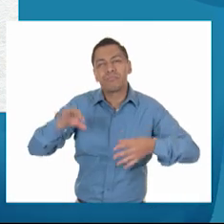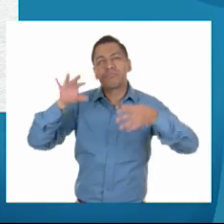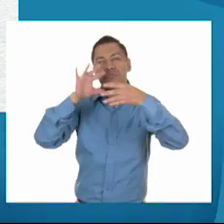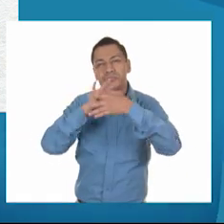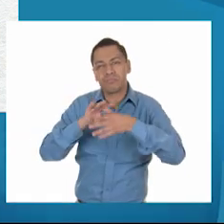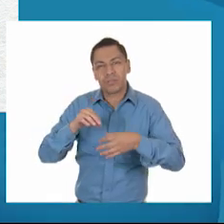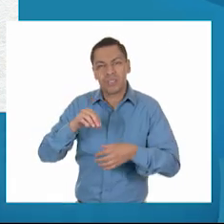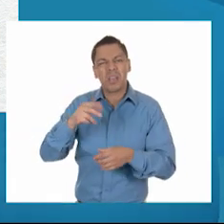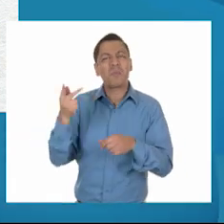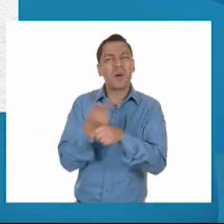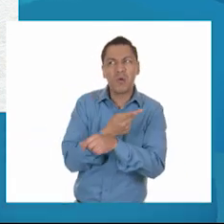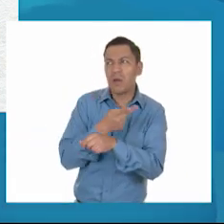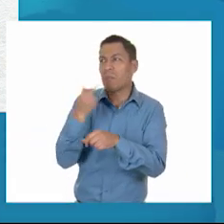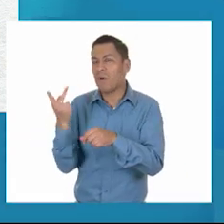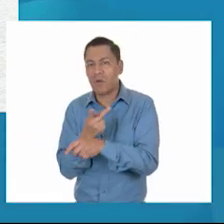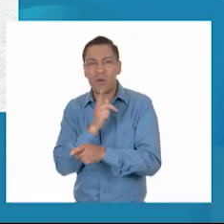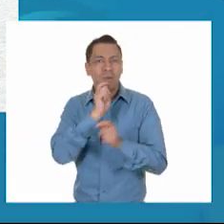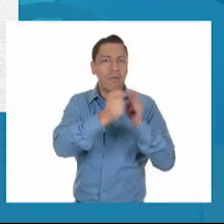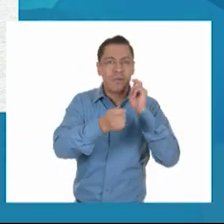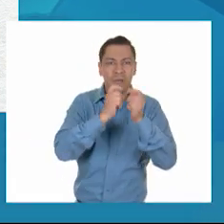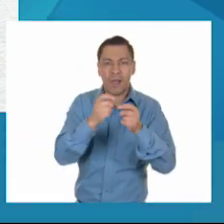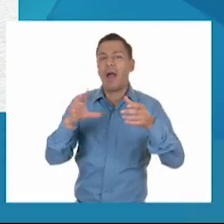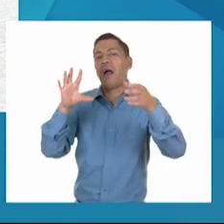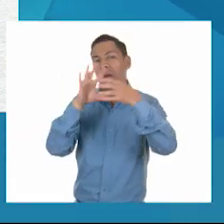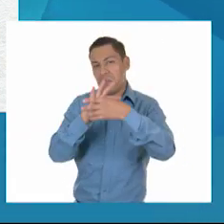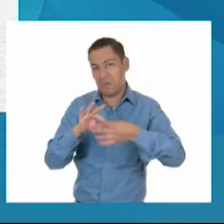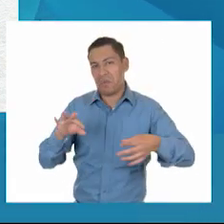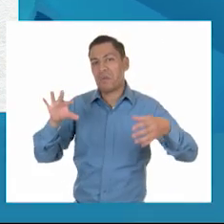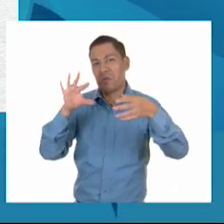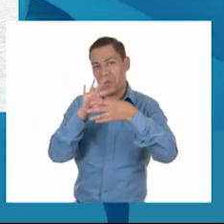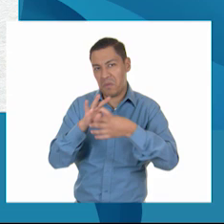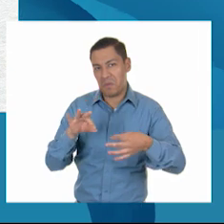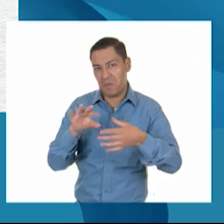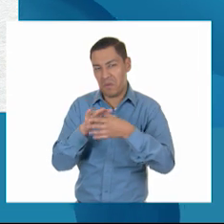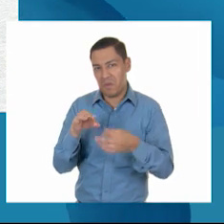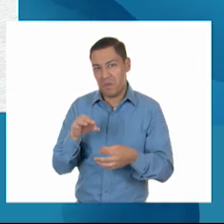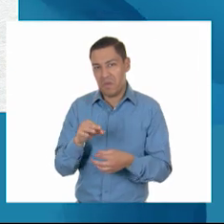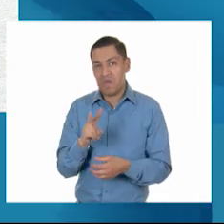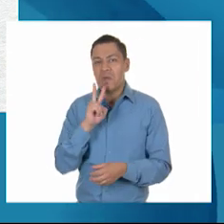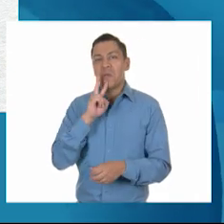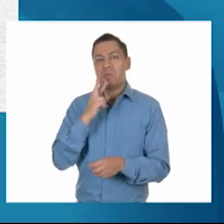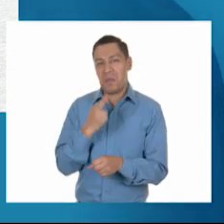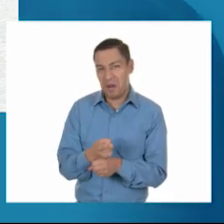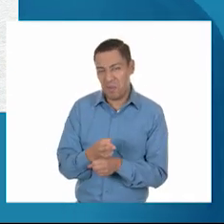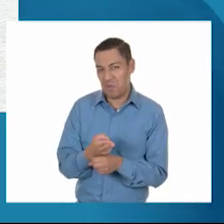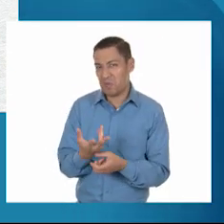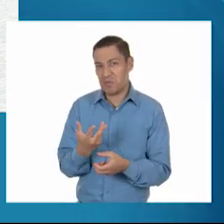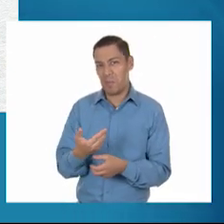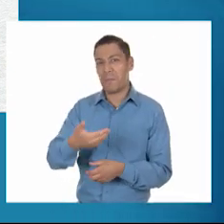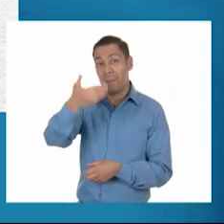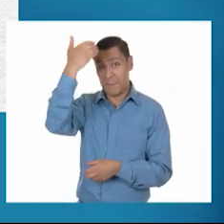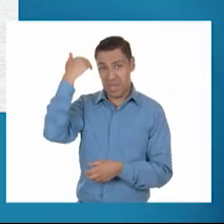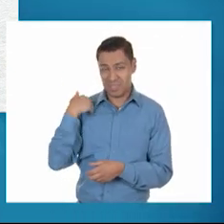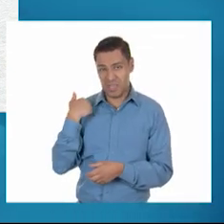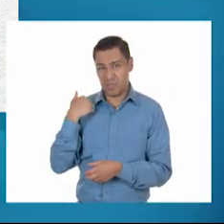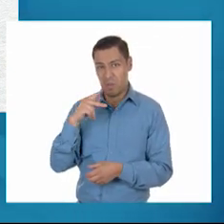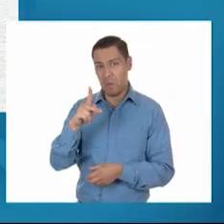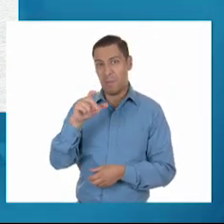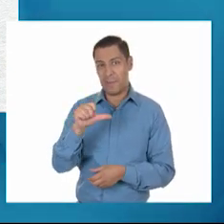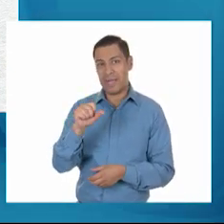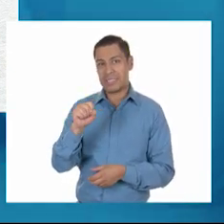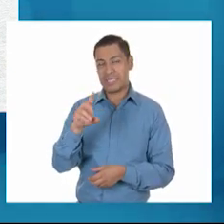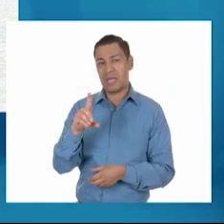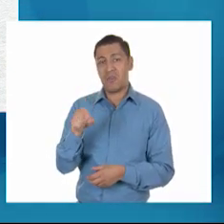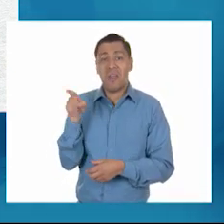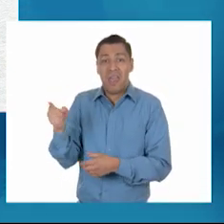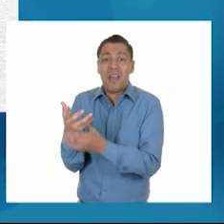sucedió, así que utilizarás los verbos conjugados en tiempo pasado. Por ejemplo, él mencionaba, él comentaba,